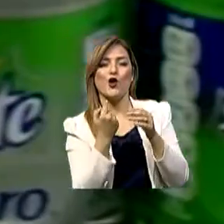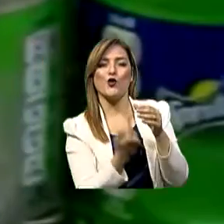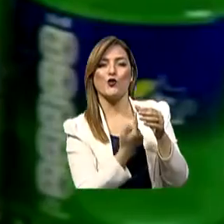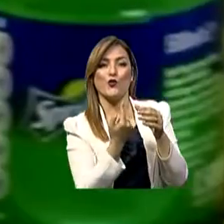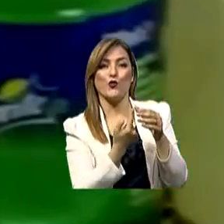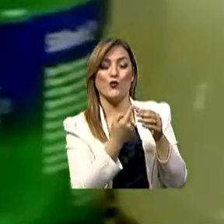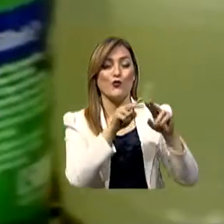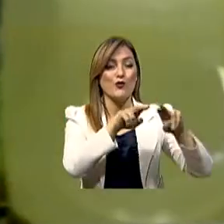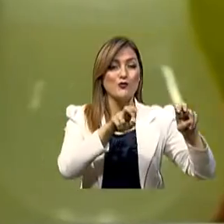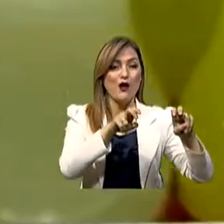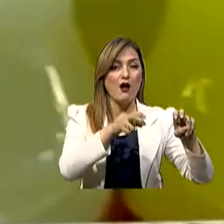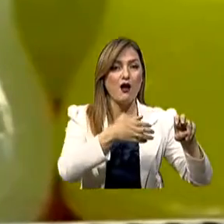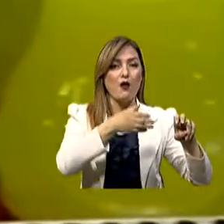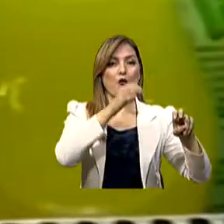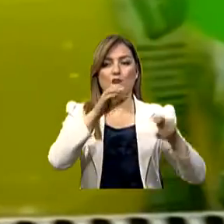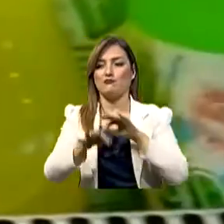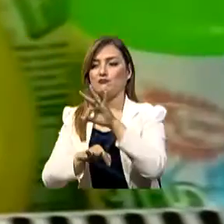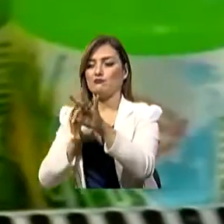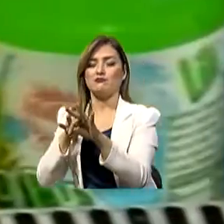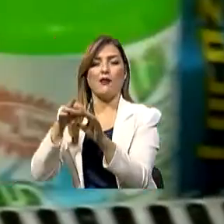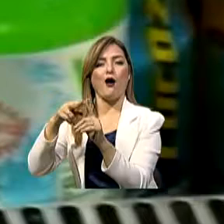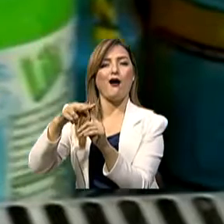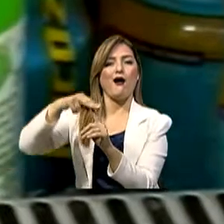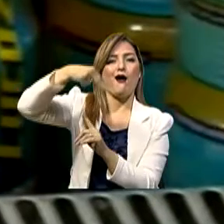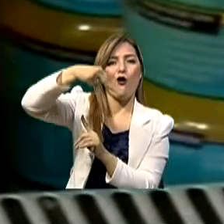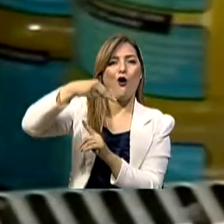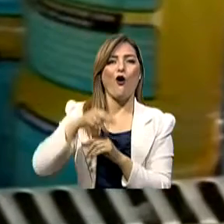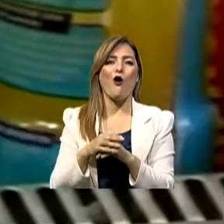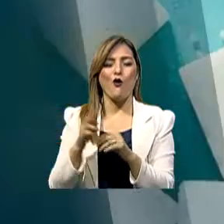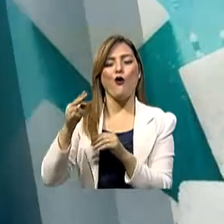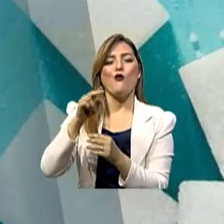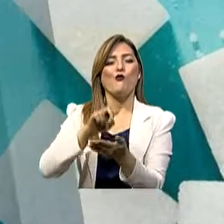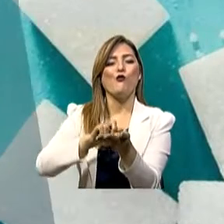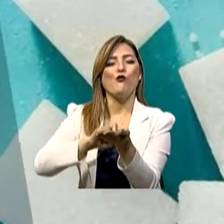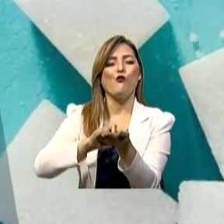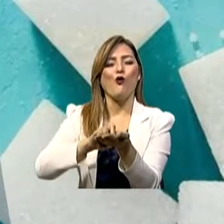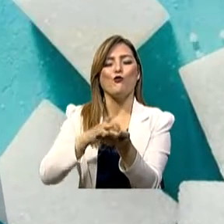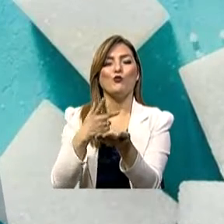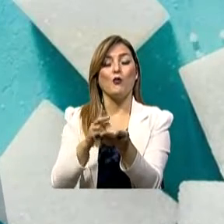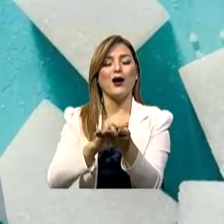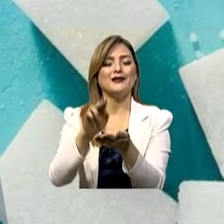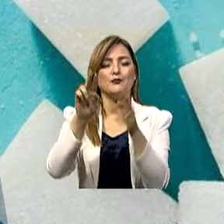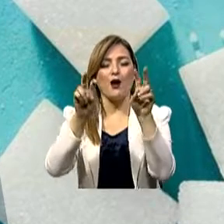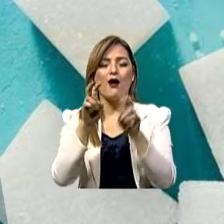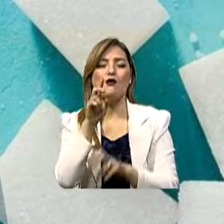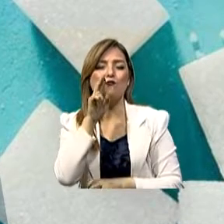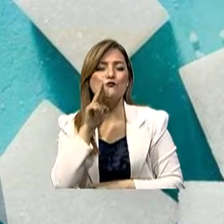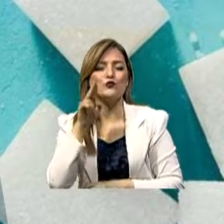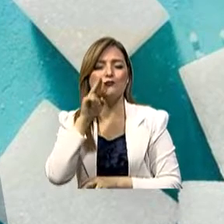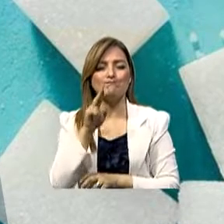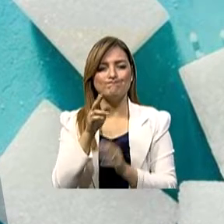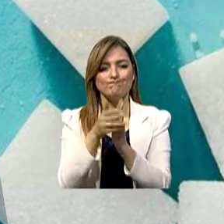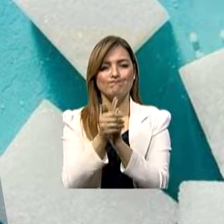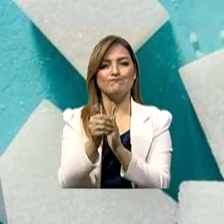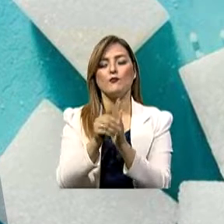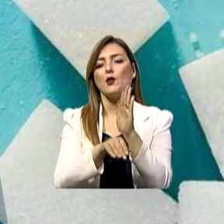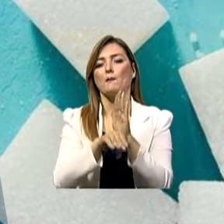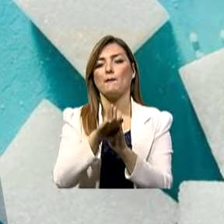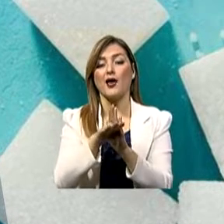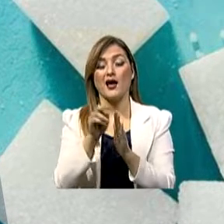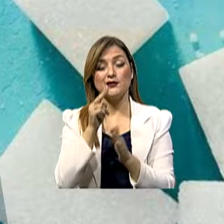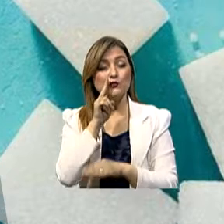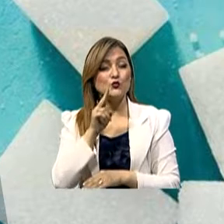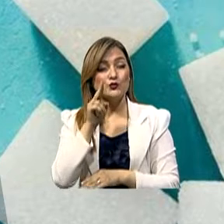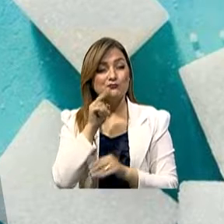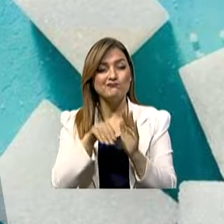o un café endulzado con azúcar blanca de acuerdo a los expertos el consumo del azúcar no debería superar los 25 gramos o el